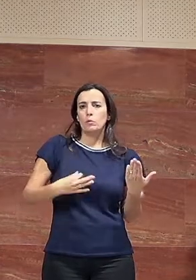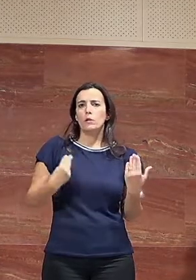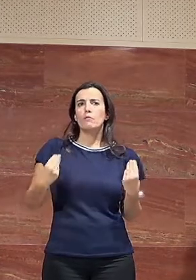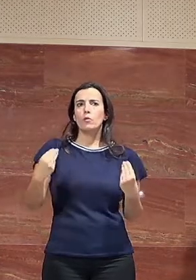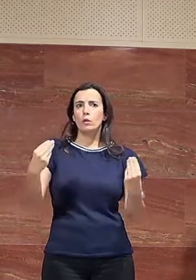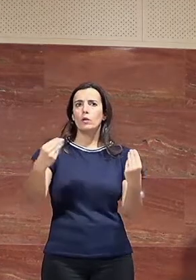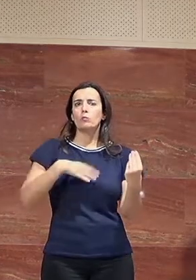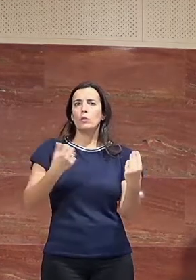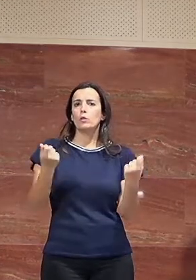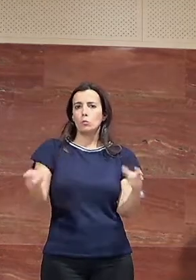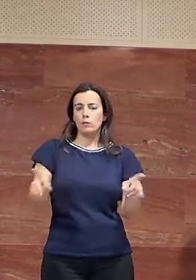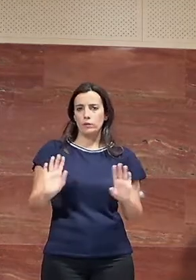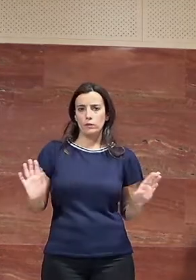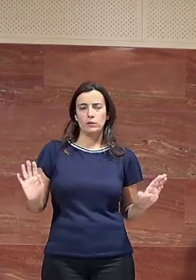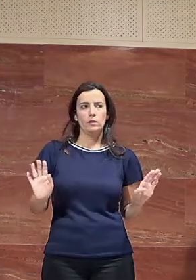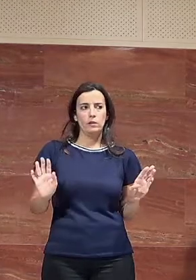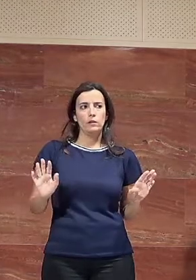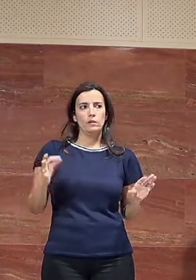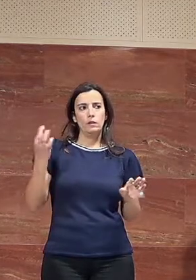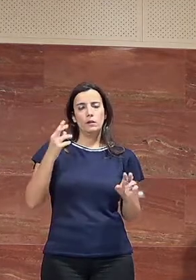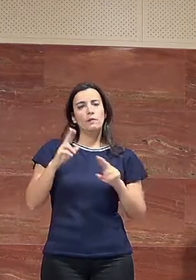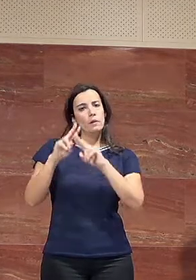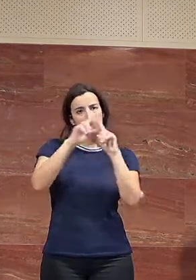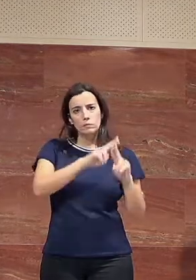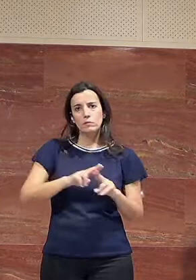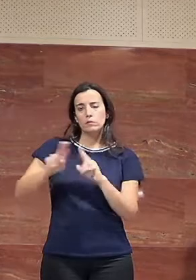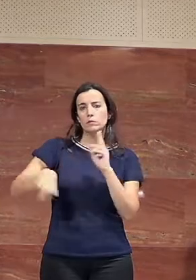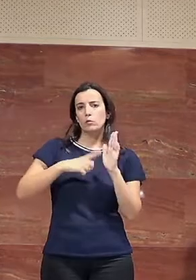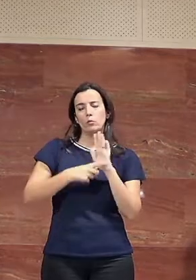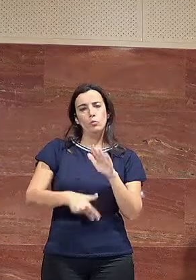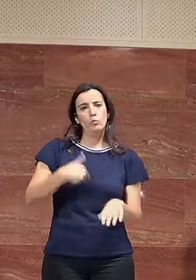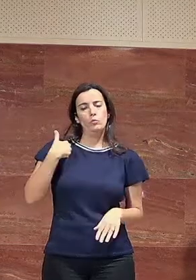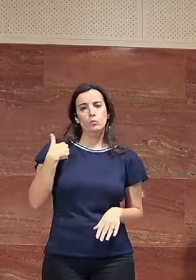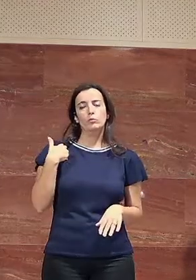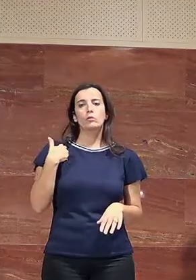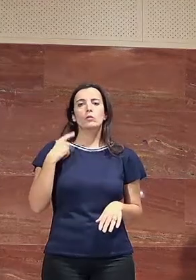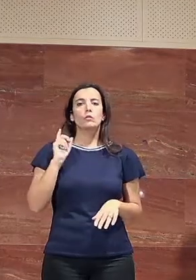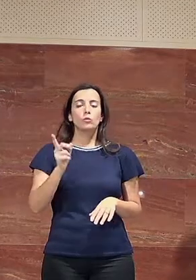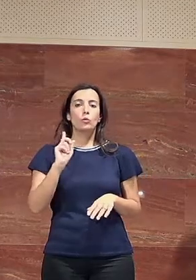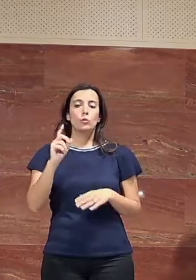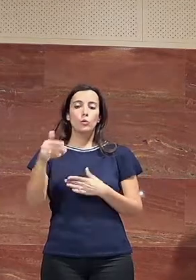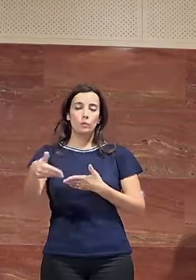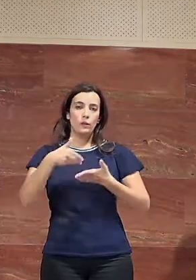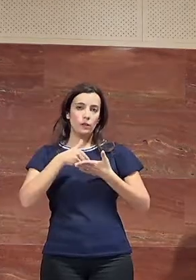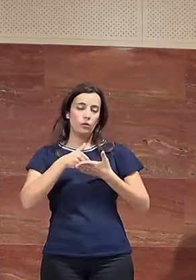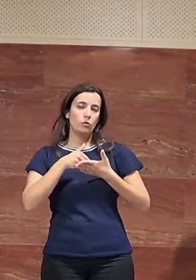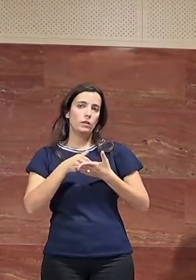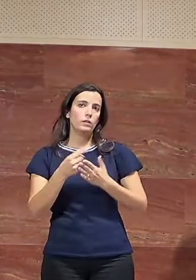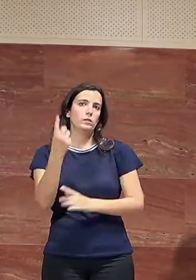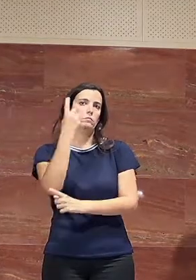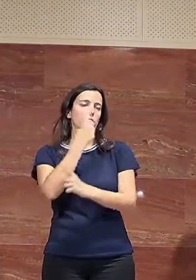necesarios, pero yo creo que hay que mirarlo todo en el conjunto y no solamente las peticiones que en un momento